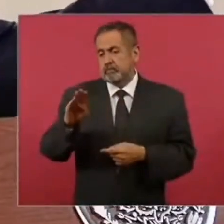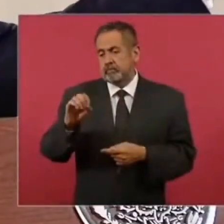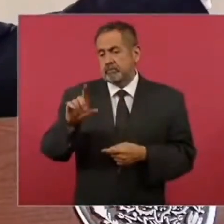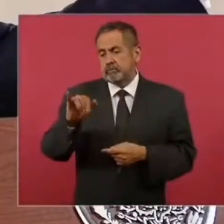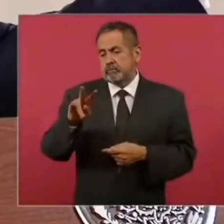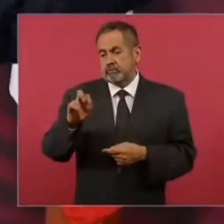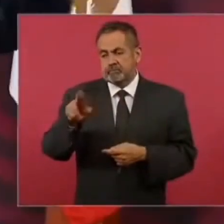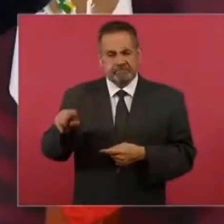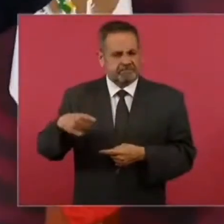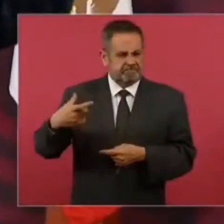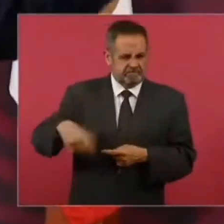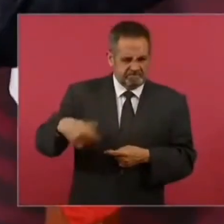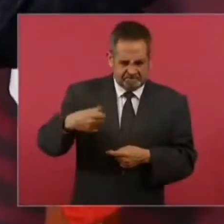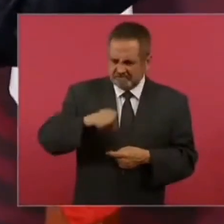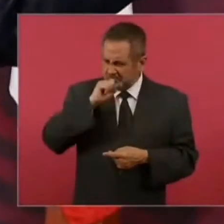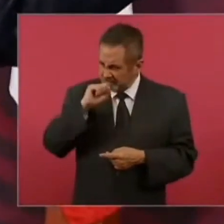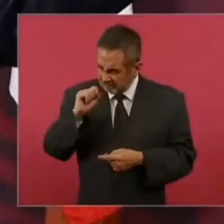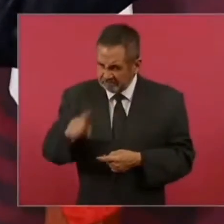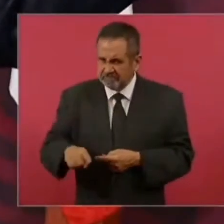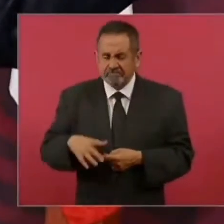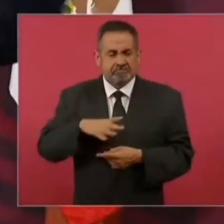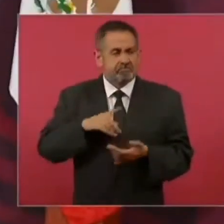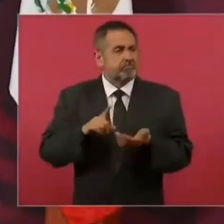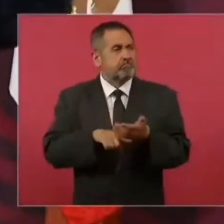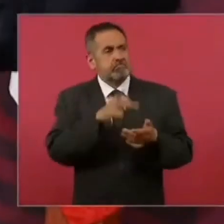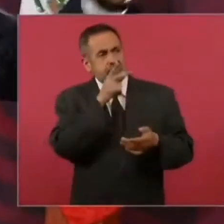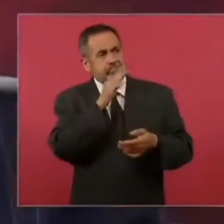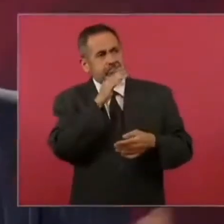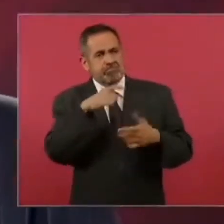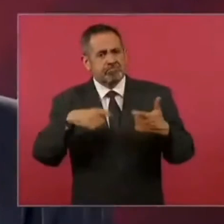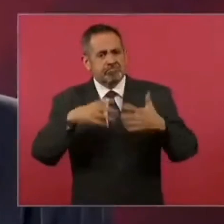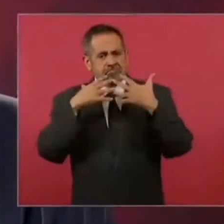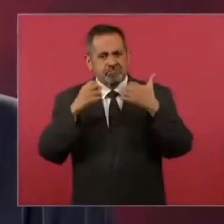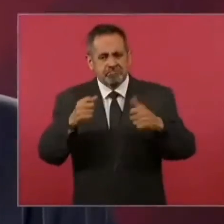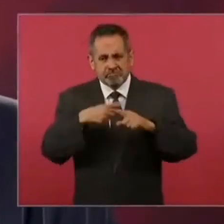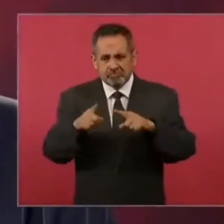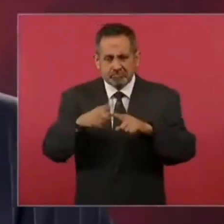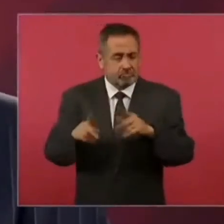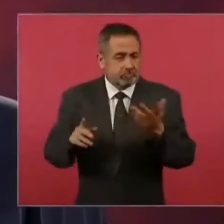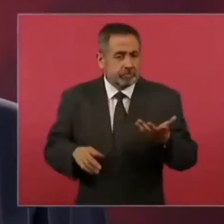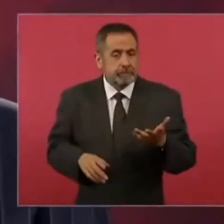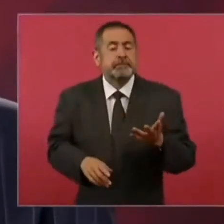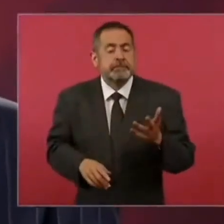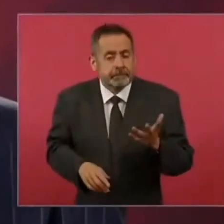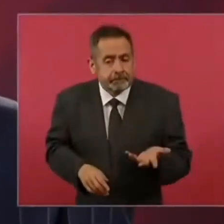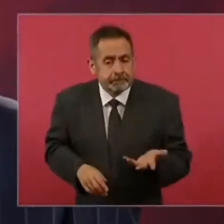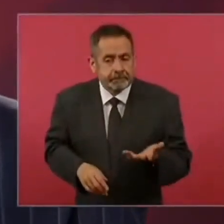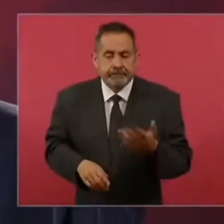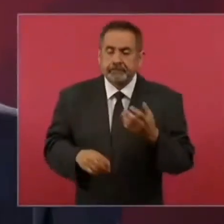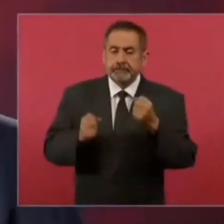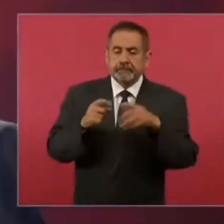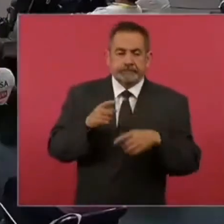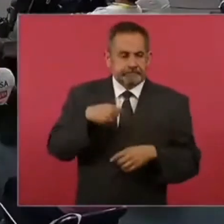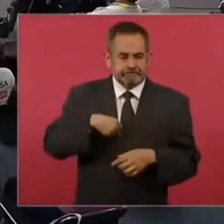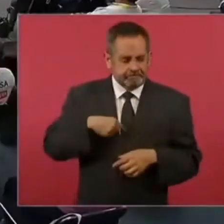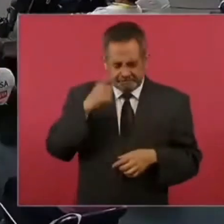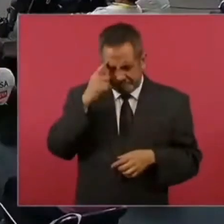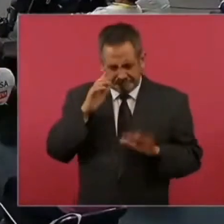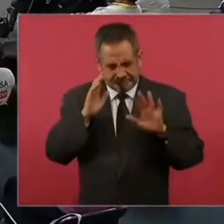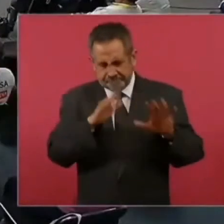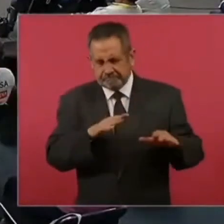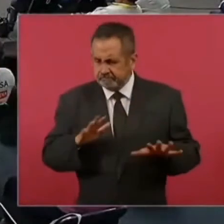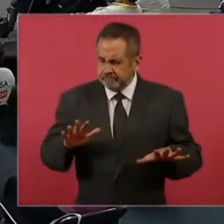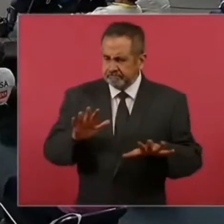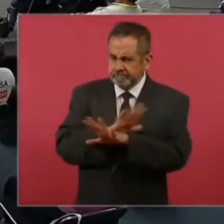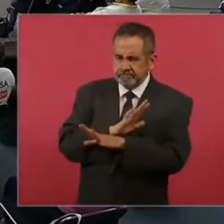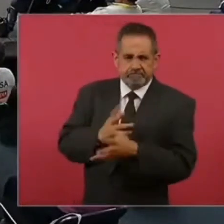hacendado, el libertador, y muchos. ¿Y saben por qué cambiaron? Entre